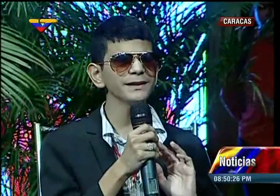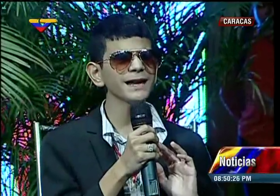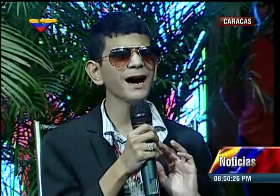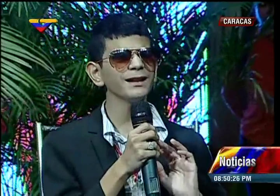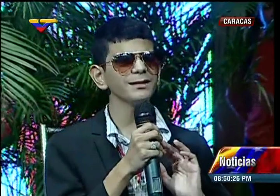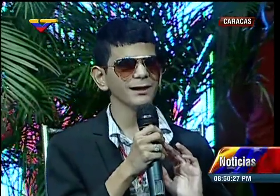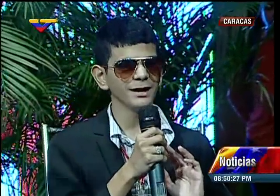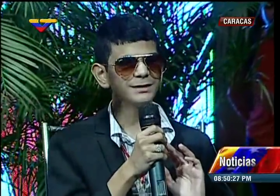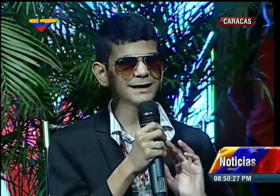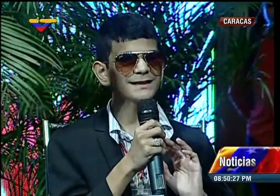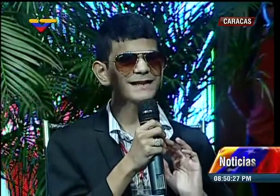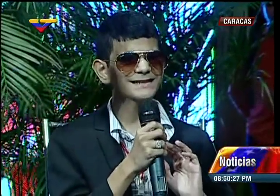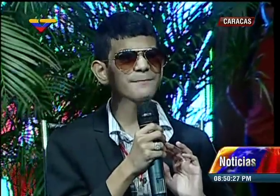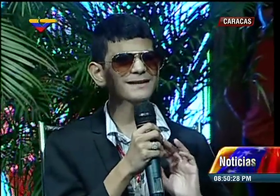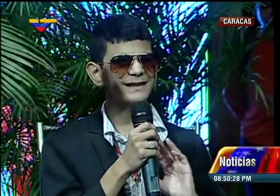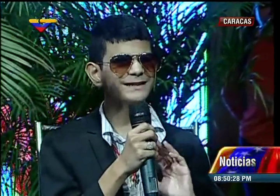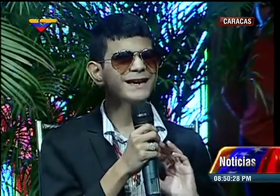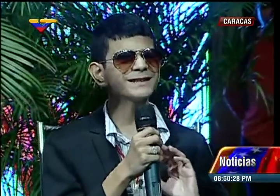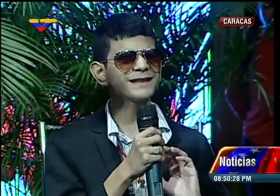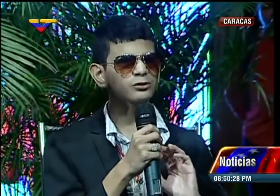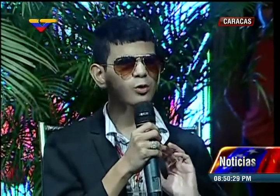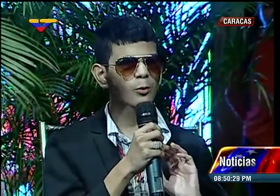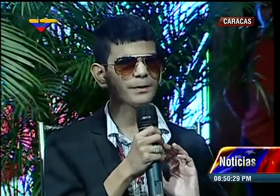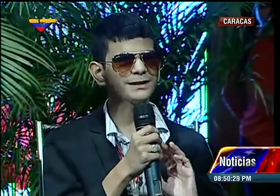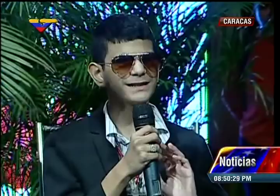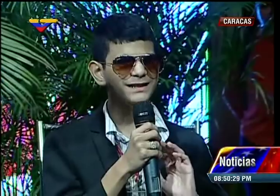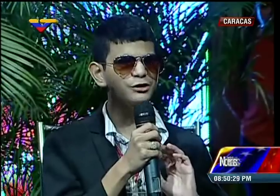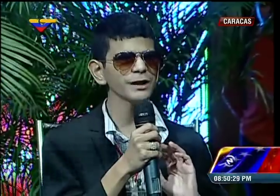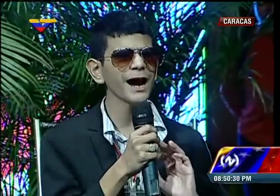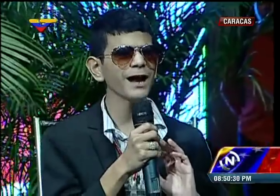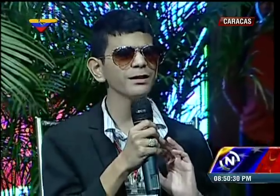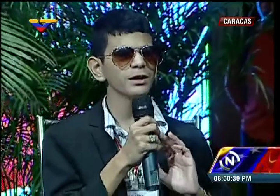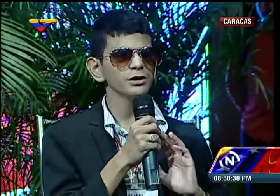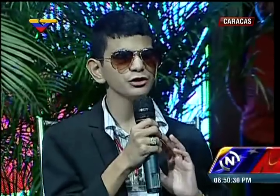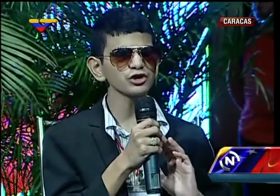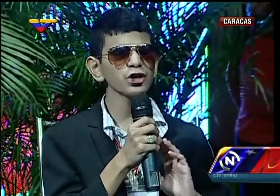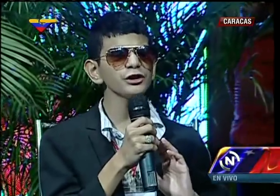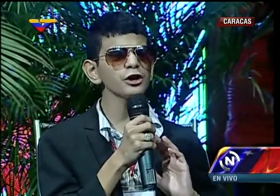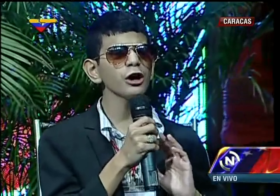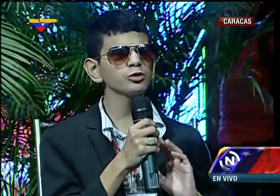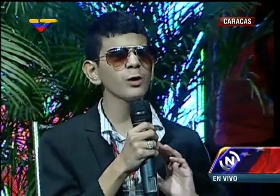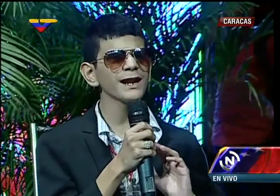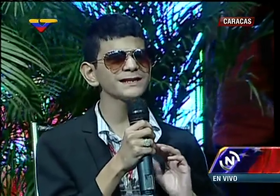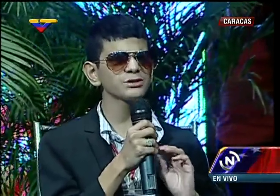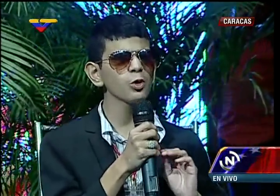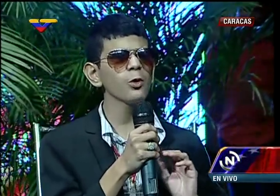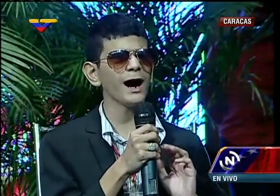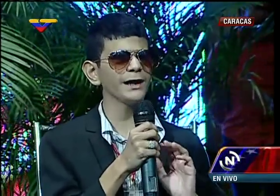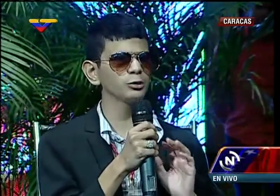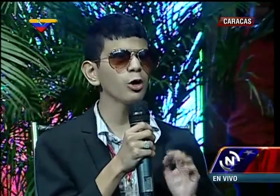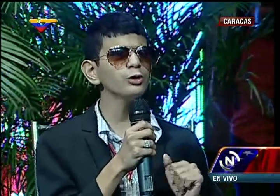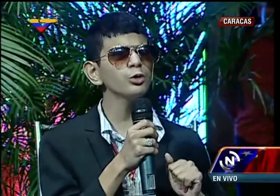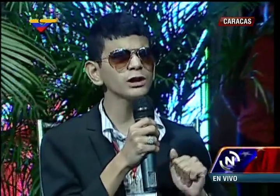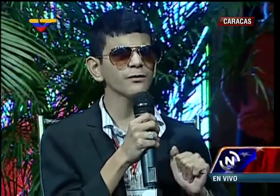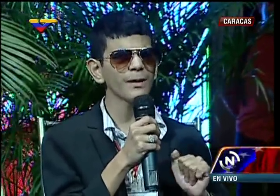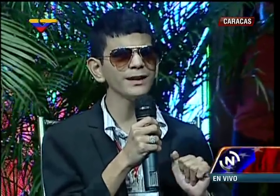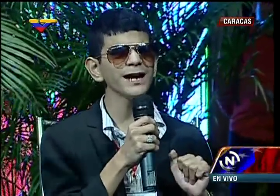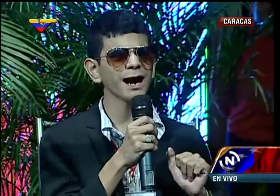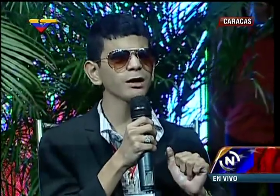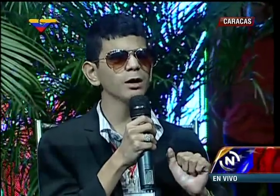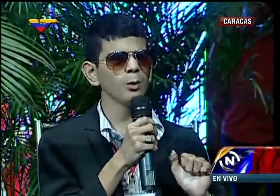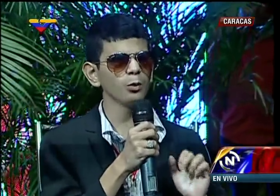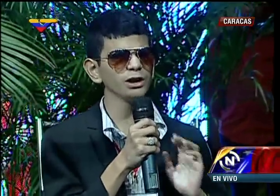Caracas, tu capital, el delta siempre es el delta, tu pupita señorial. Yo soy yo, tú eres tú, hay dos